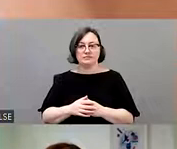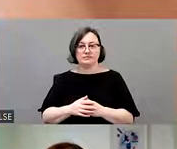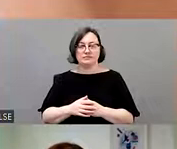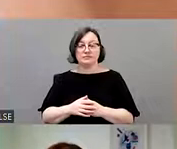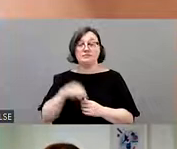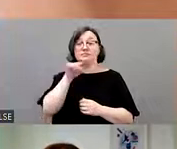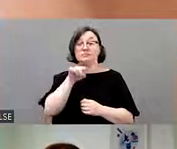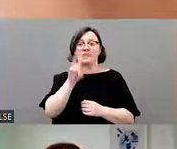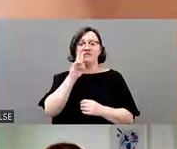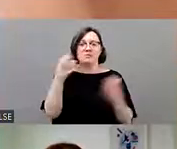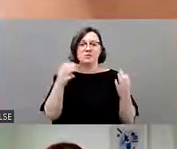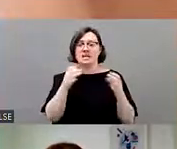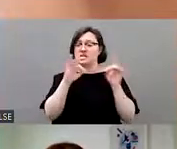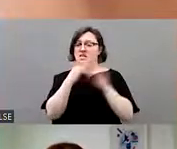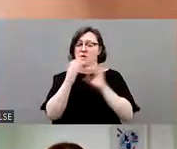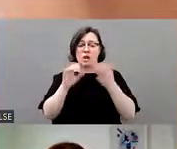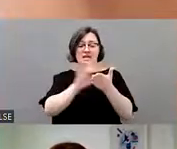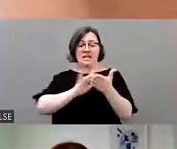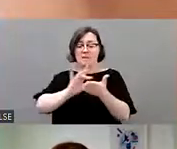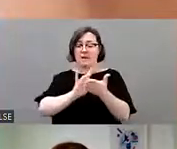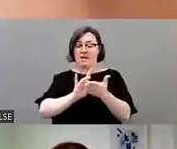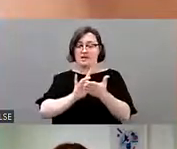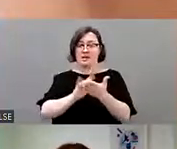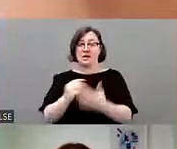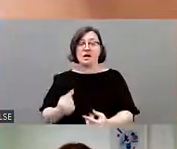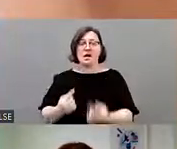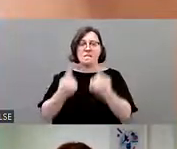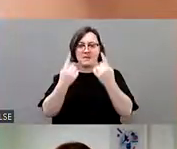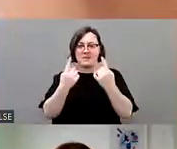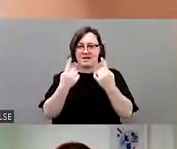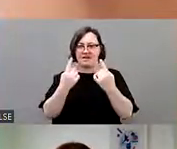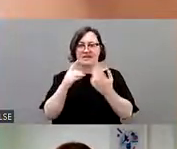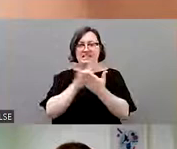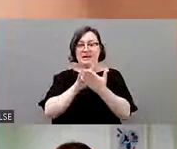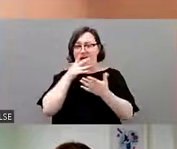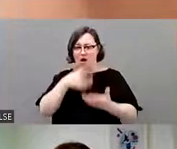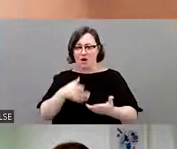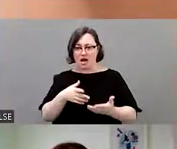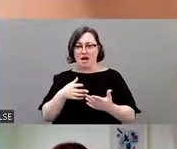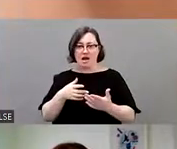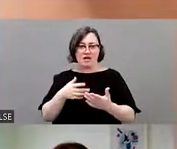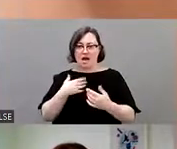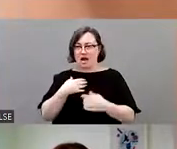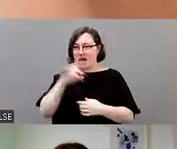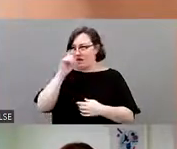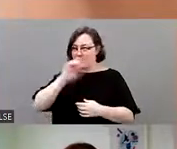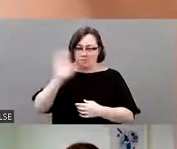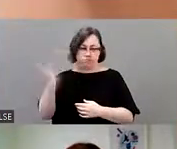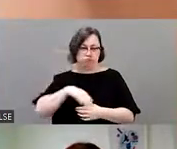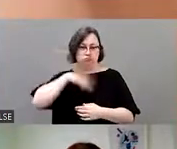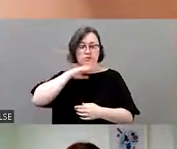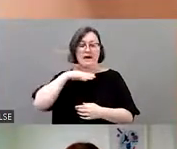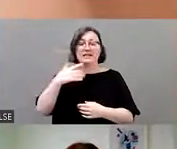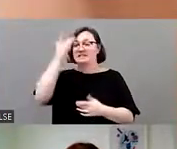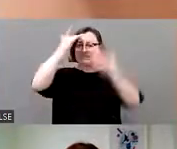Aquí también con la misma tablet, bueno, es la primera que tuvo, o sea, la que tiene ahora se quedó solita la anterior, era una Samsung, que es